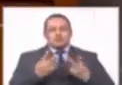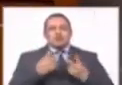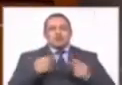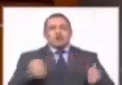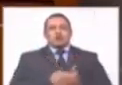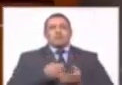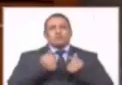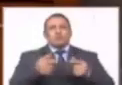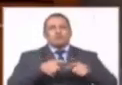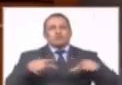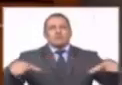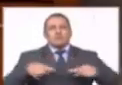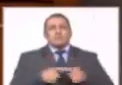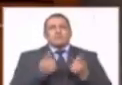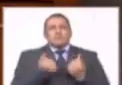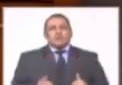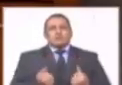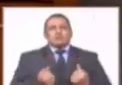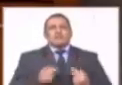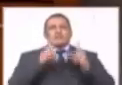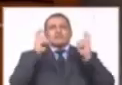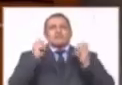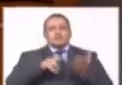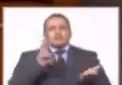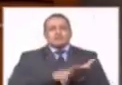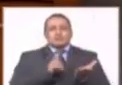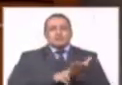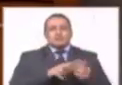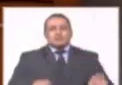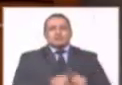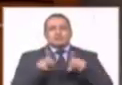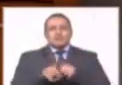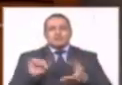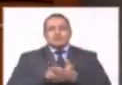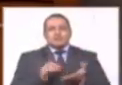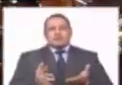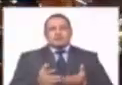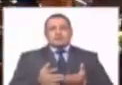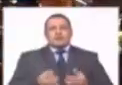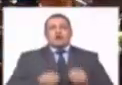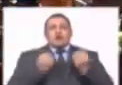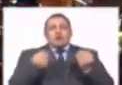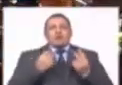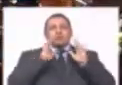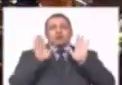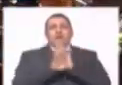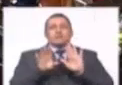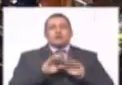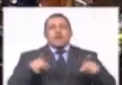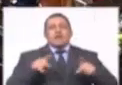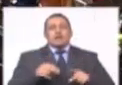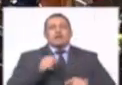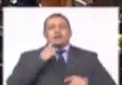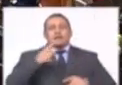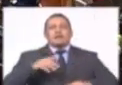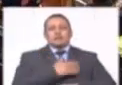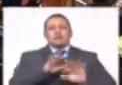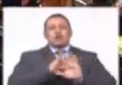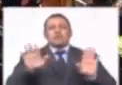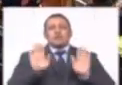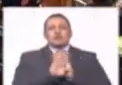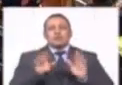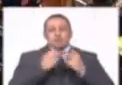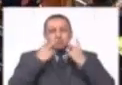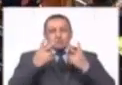rojo vivo, es decir, muy candentes. Te vamos a presentar a algunos congresistas y el intercambio de palabras. Ustedes